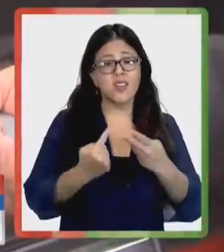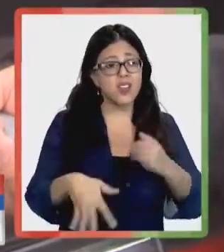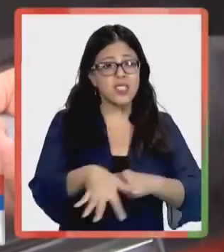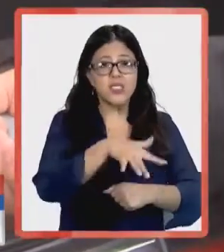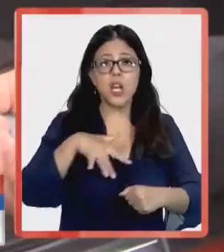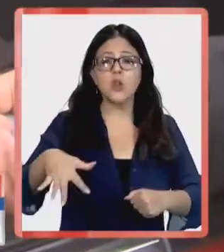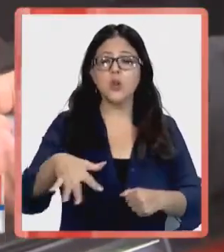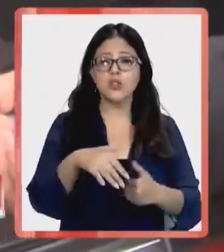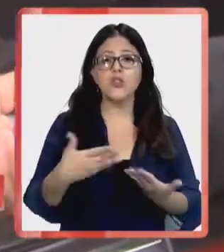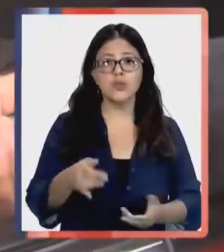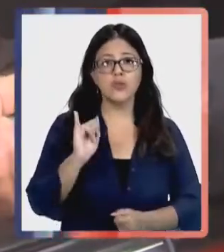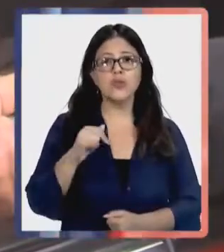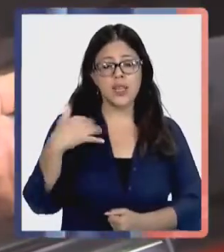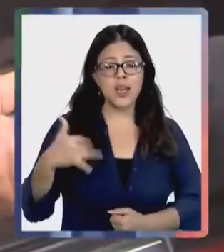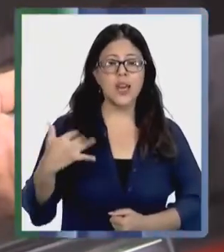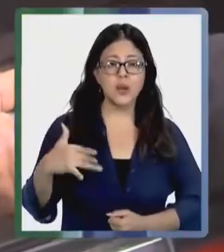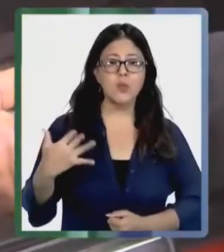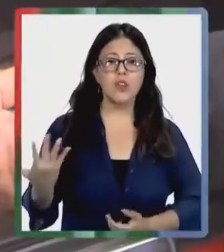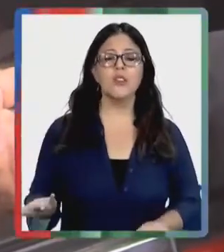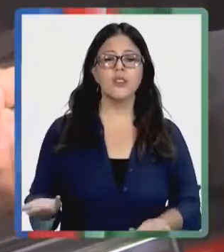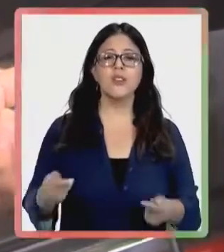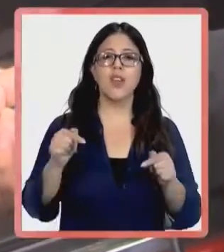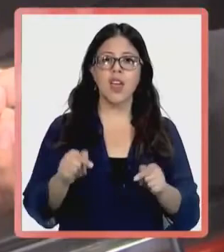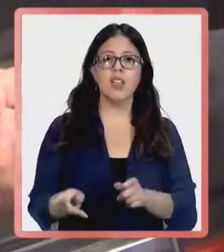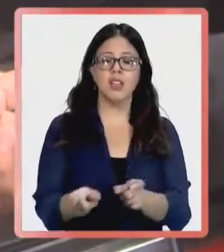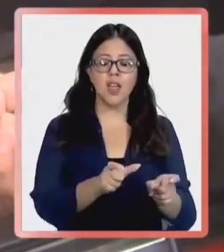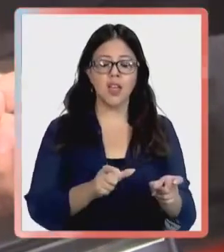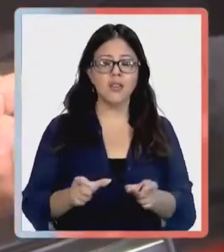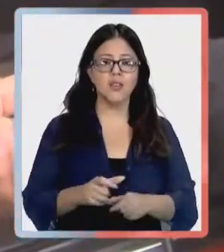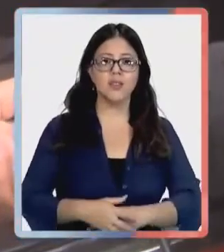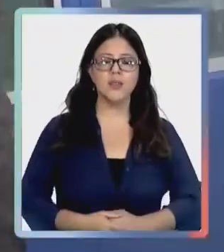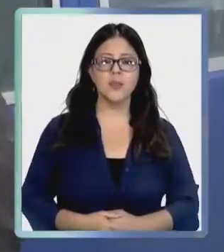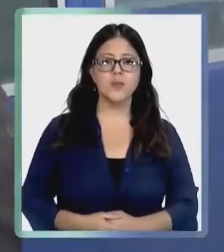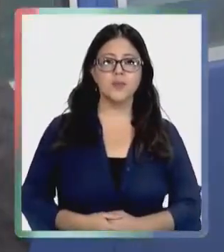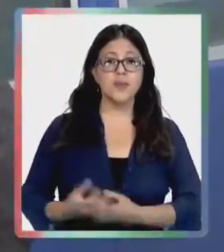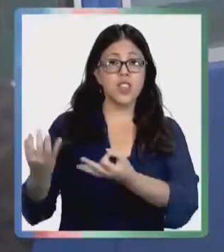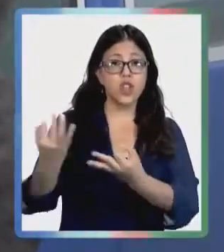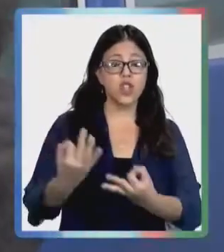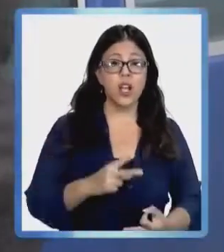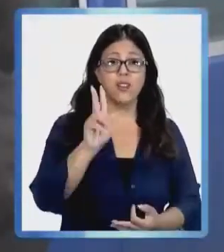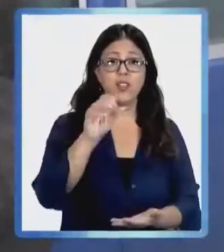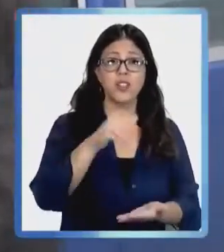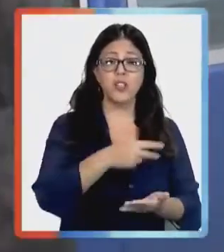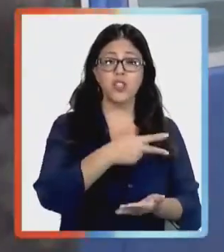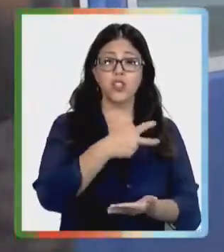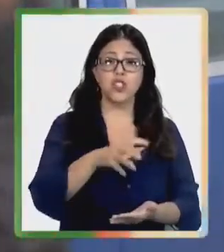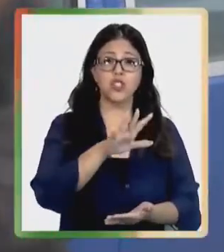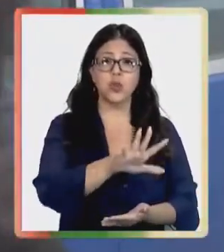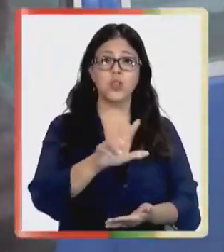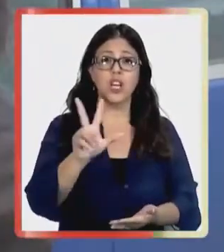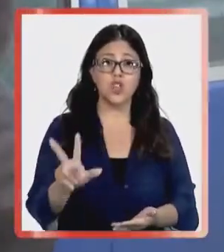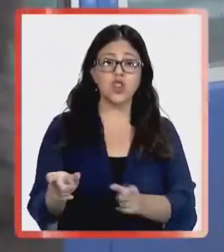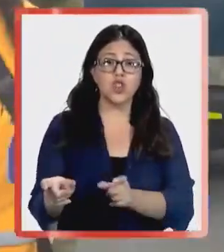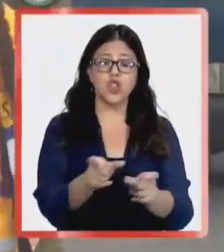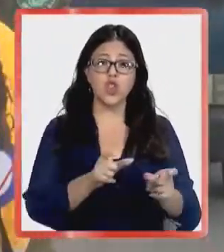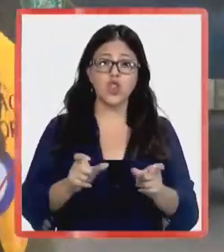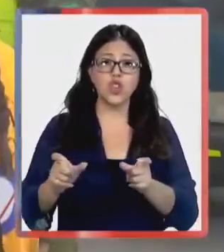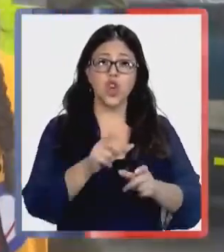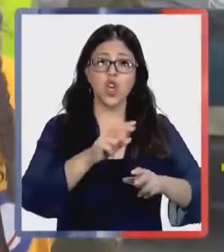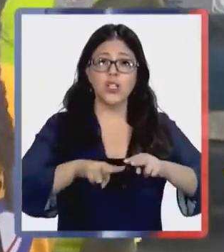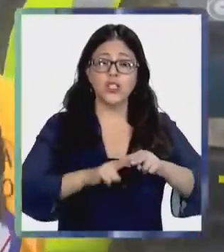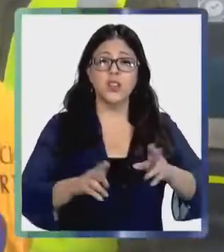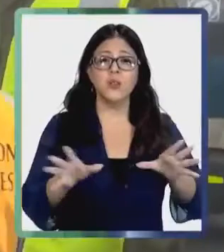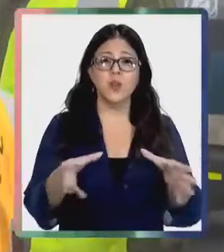que pasa, entonces sí, es importante que hagan este tipo de fiscalización. En total son 20.258